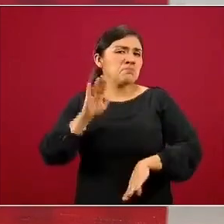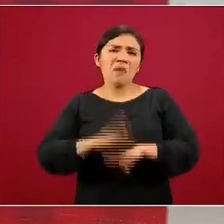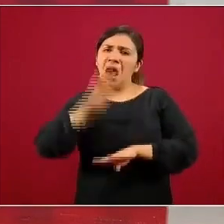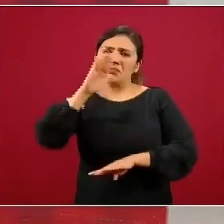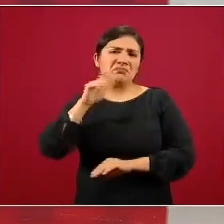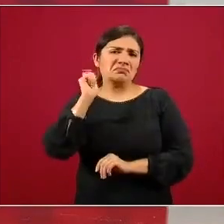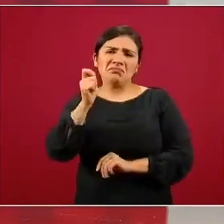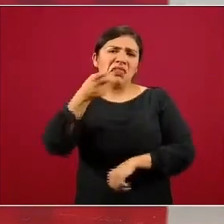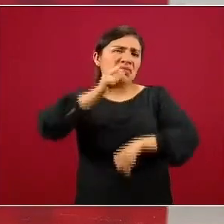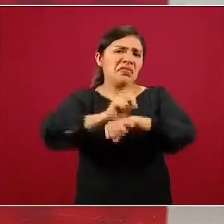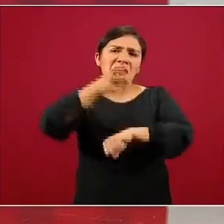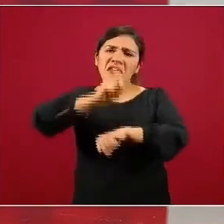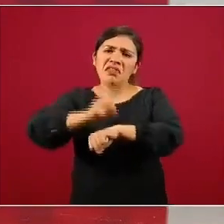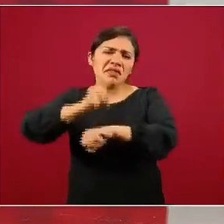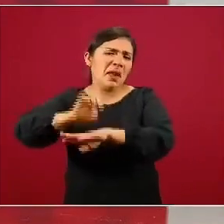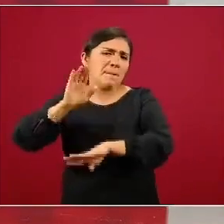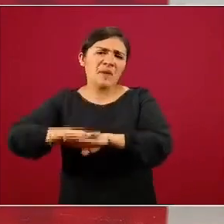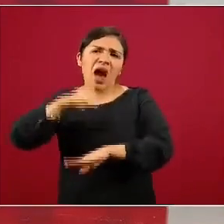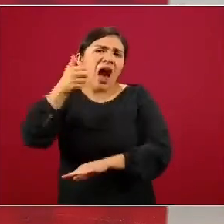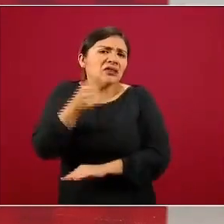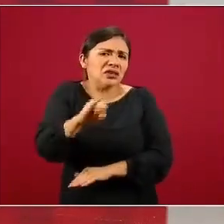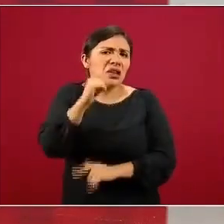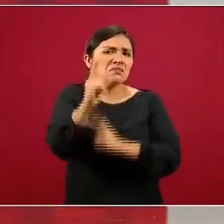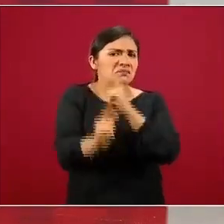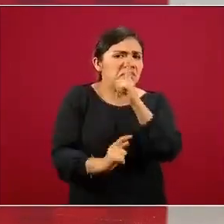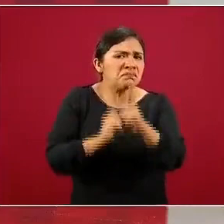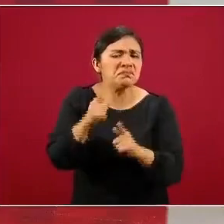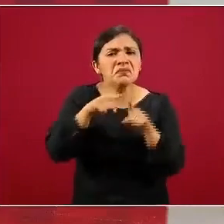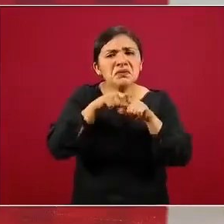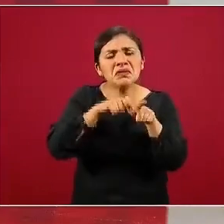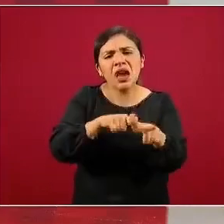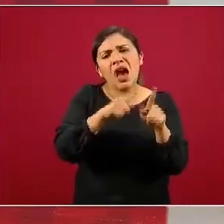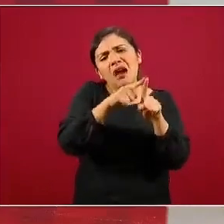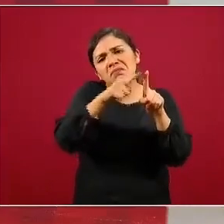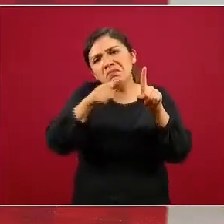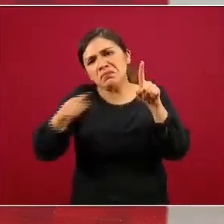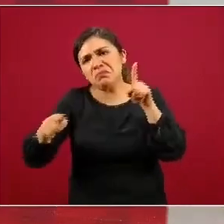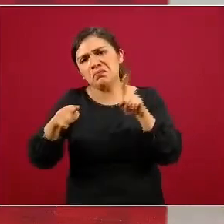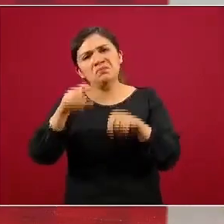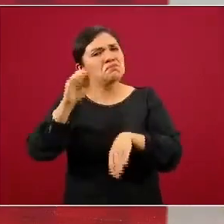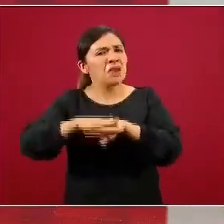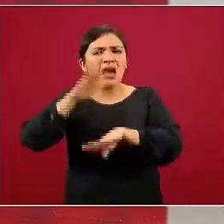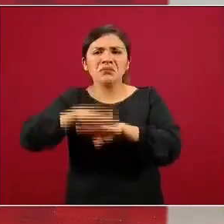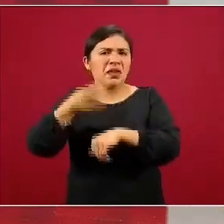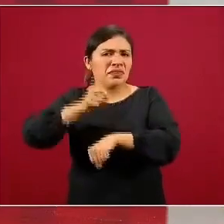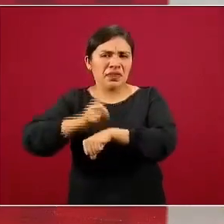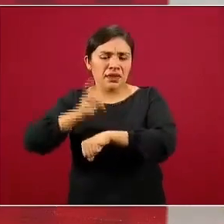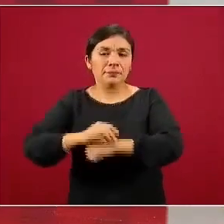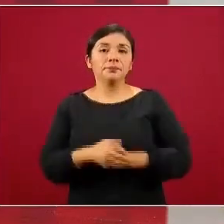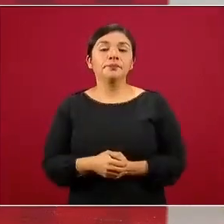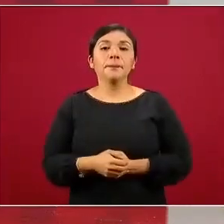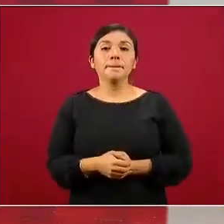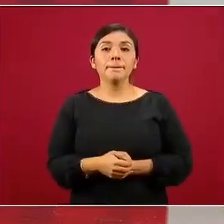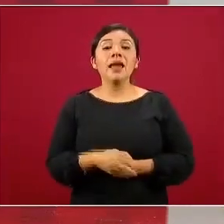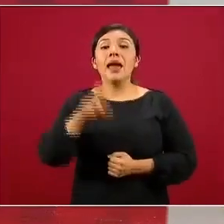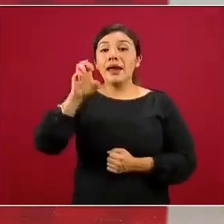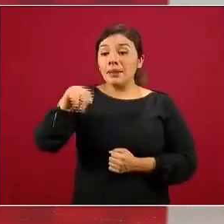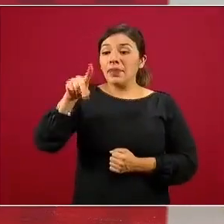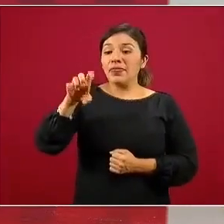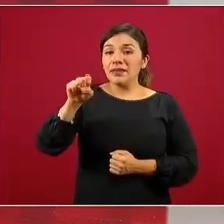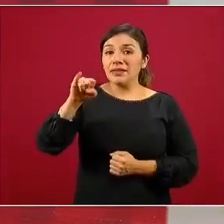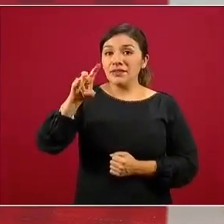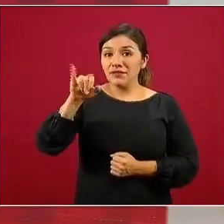Llevamos más de días que esto ha estado una tendencia continua de reducción, muchos más días.